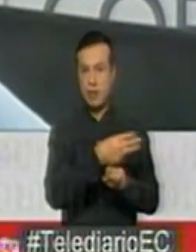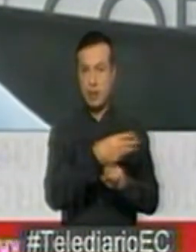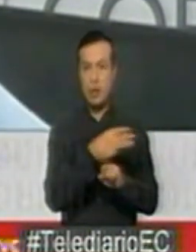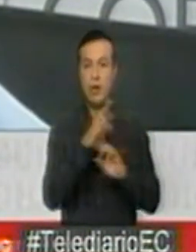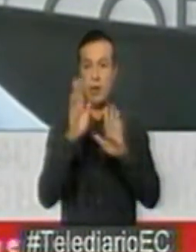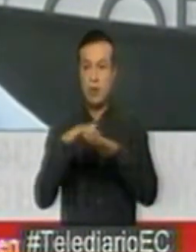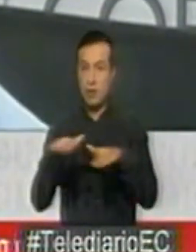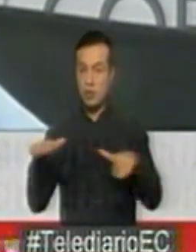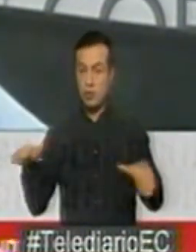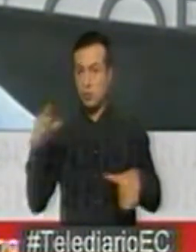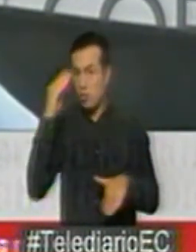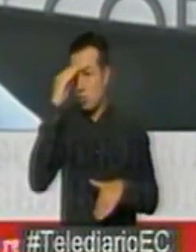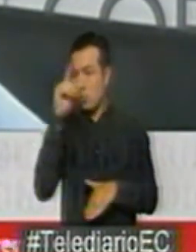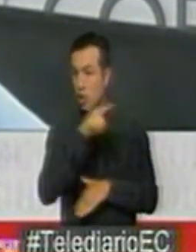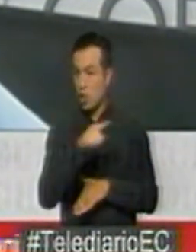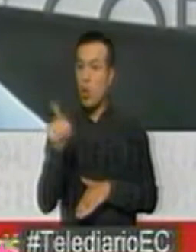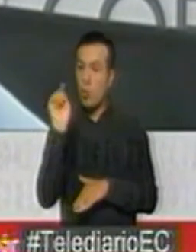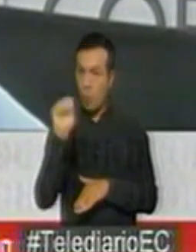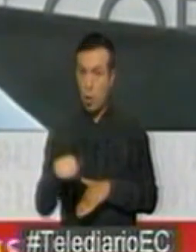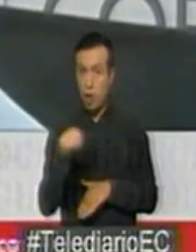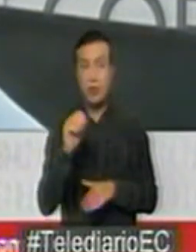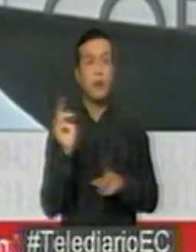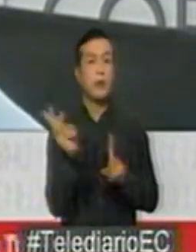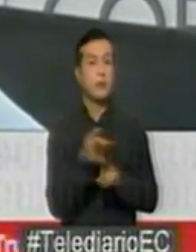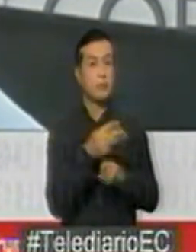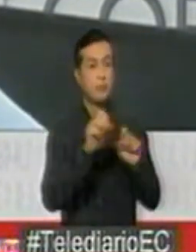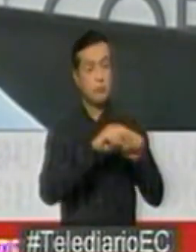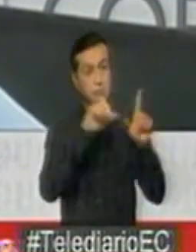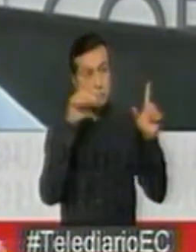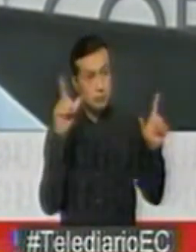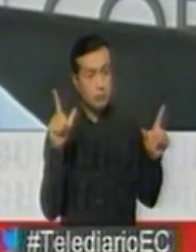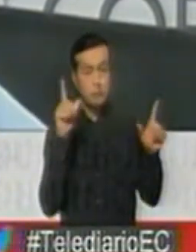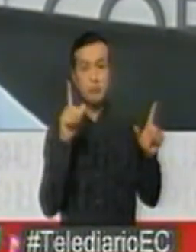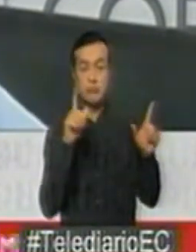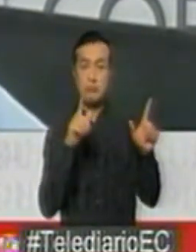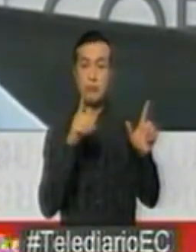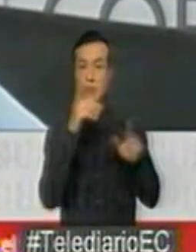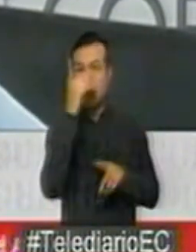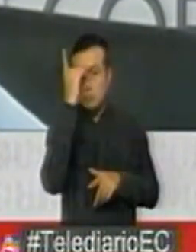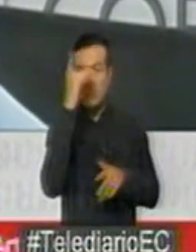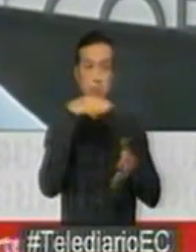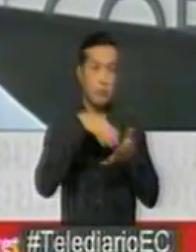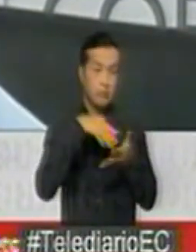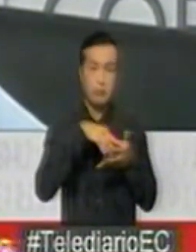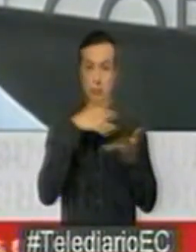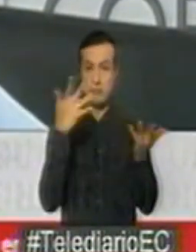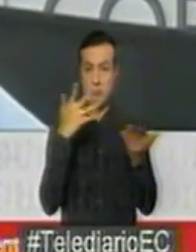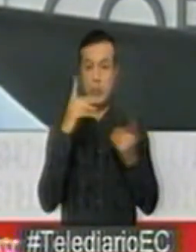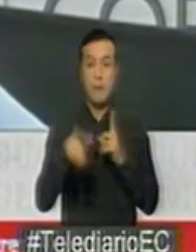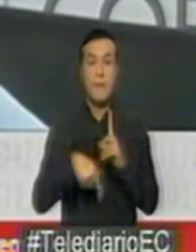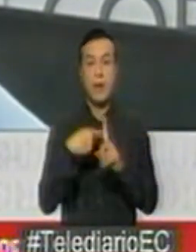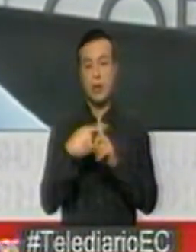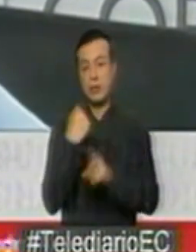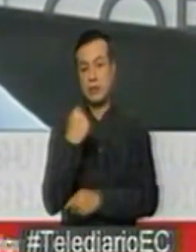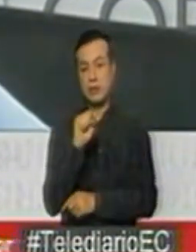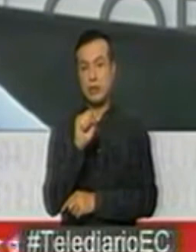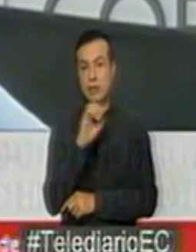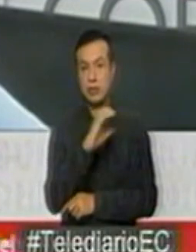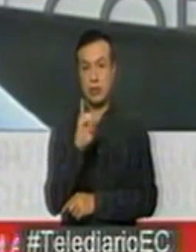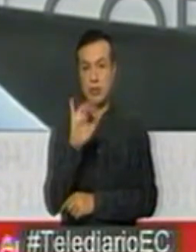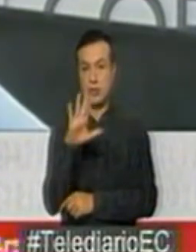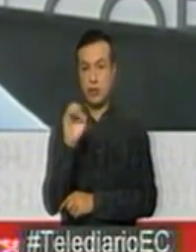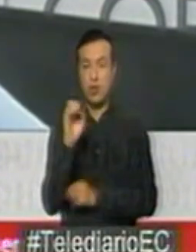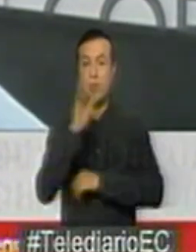sistema de educación esté funcionando. Adicionalmente, hemos recibido por parte de Cisco también la plataforma